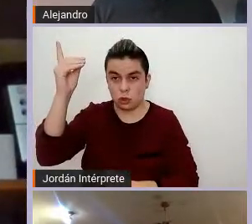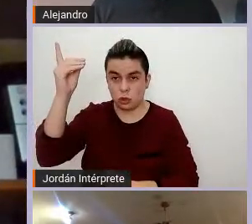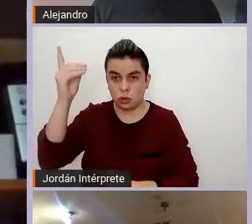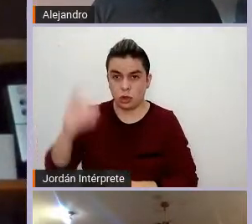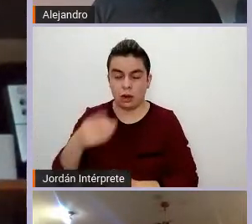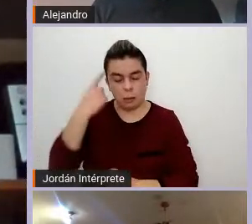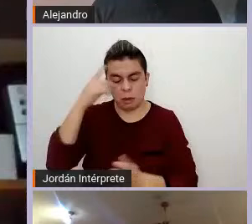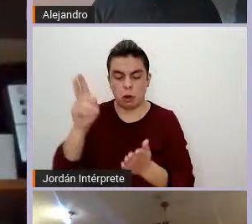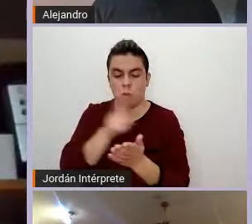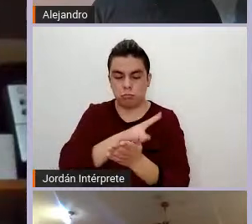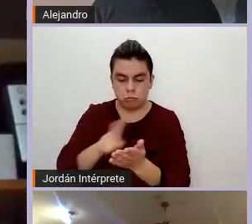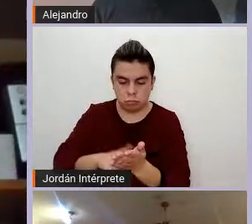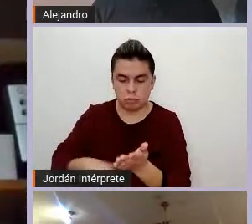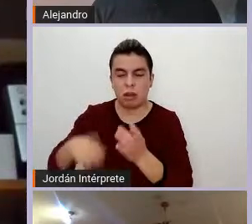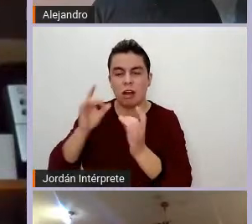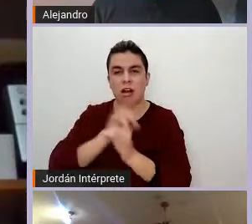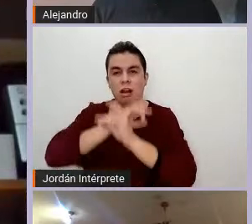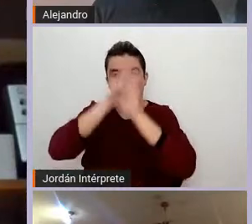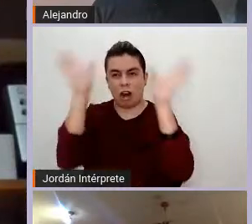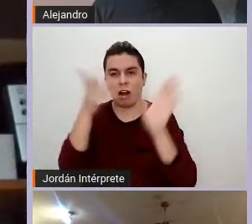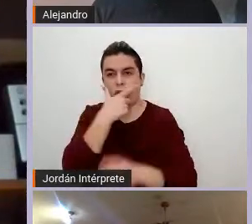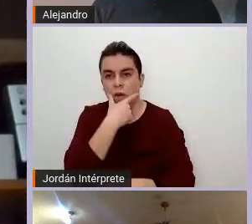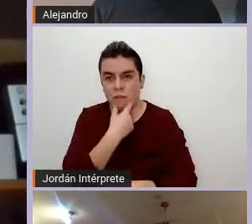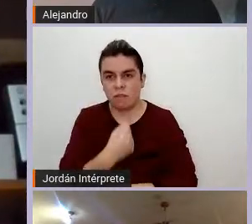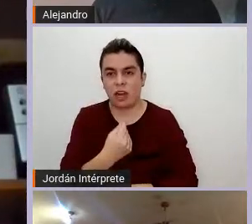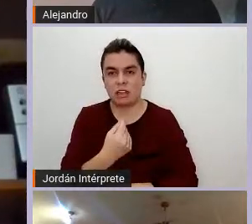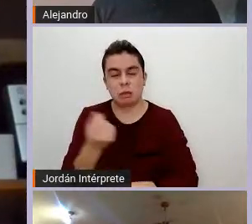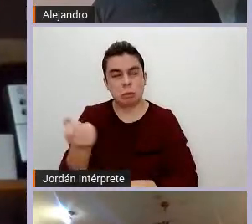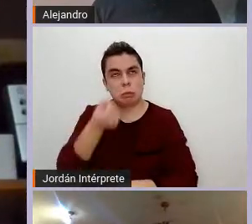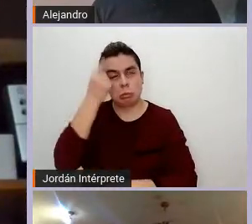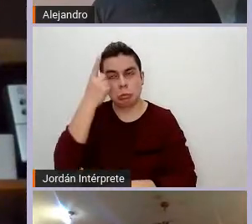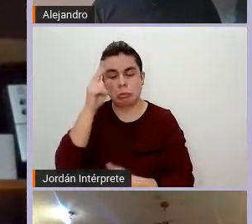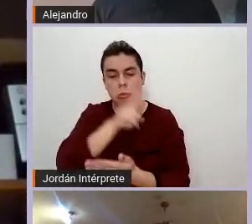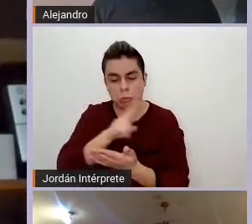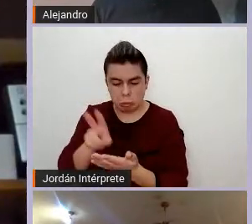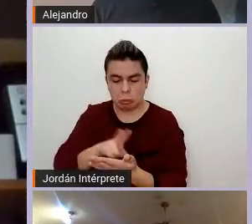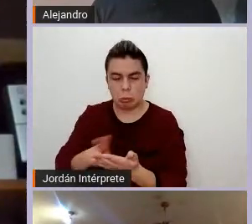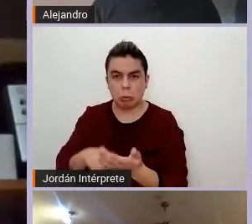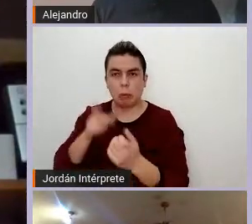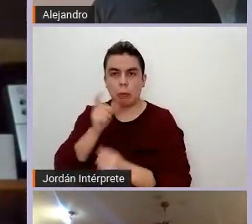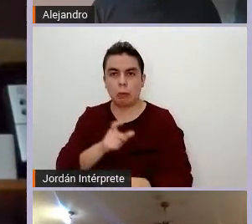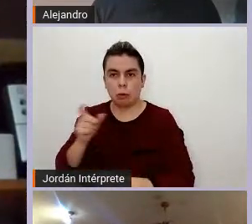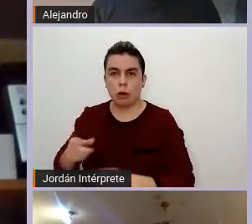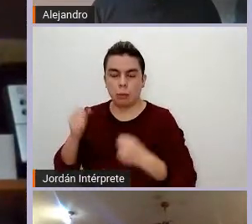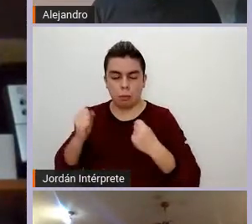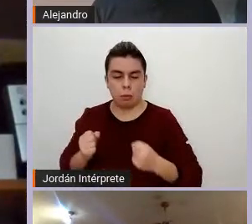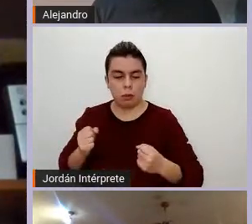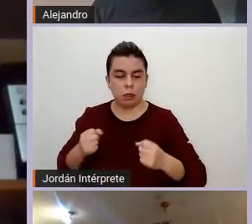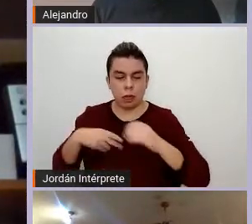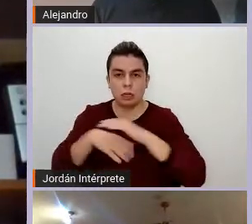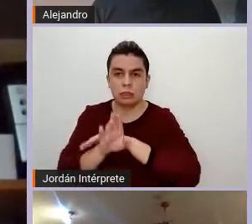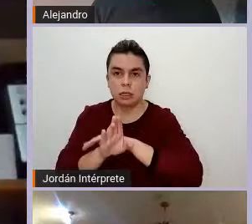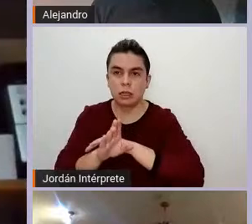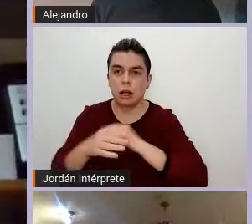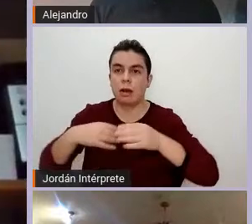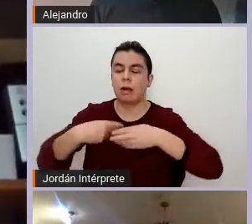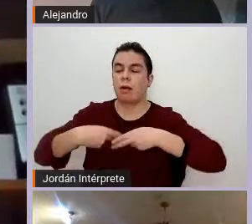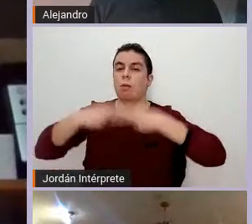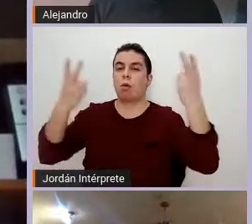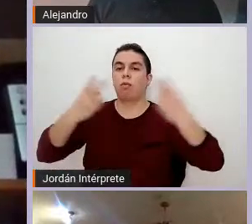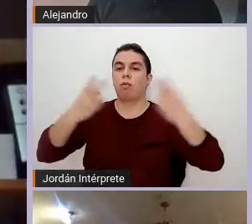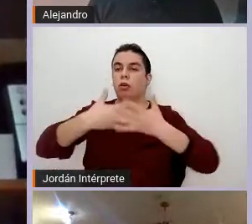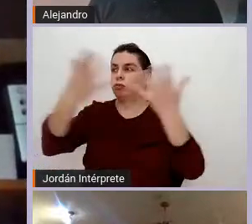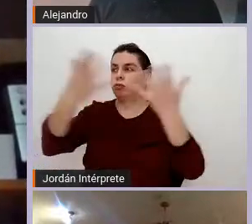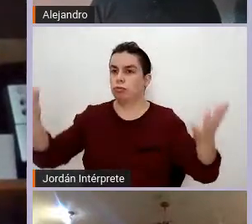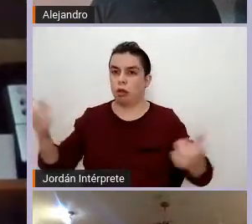claro, sencillo y que lo hace fácilmente accesible a un público mucho más amplio que el meramente